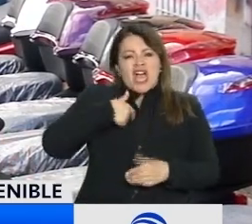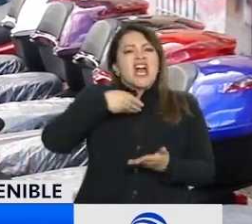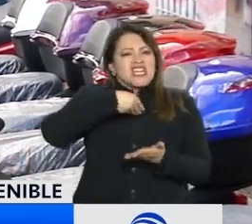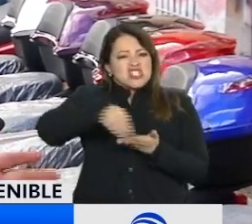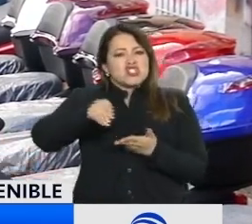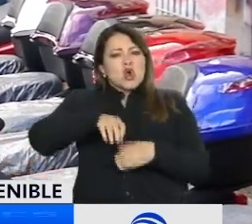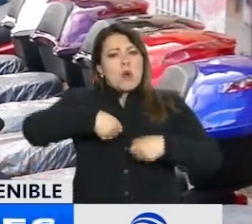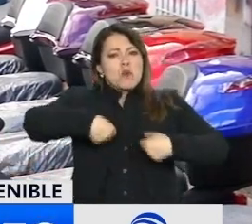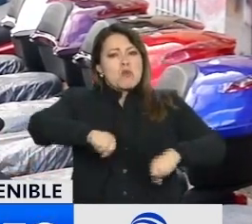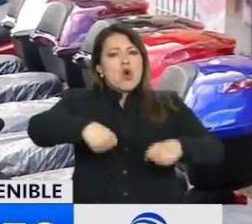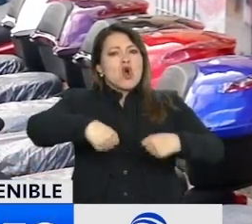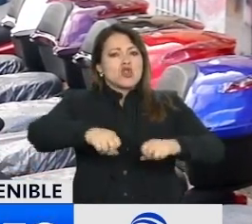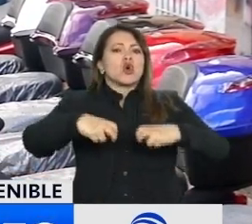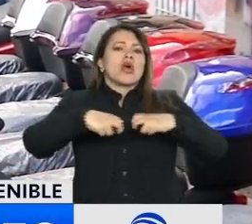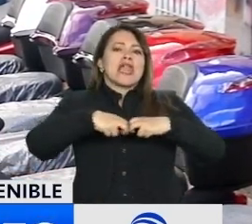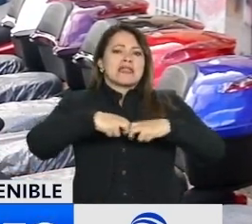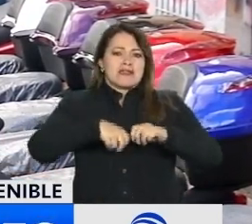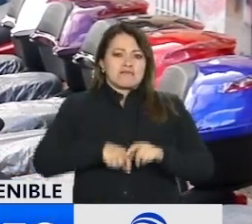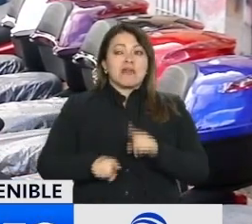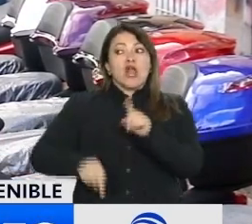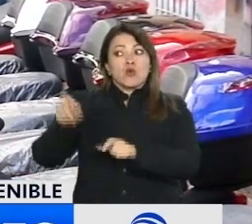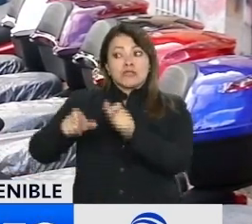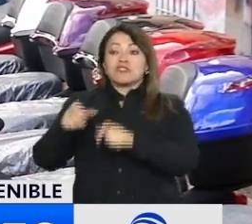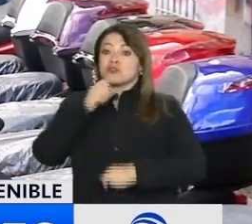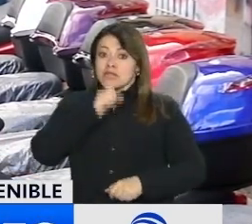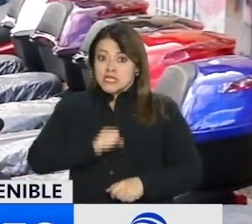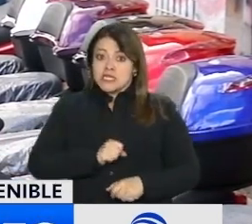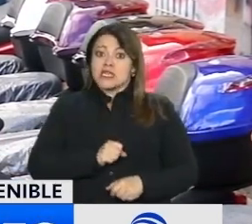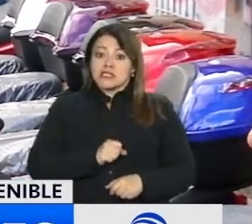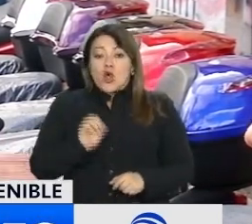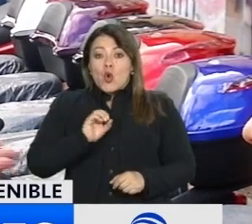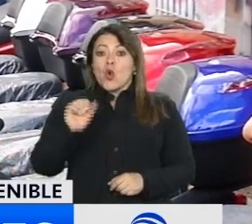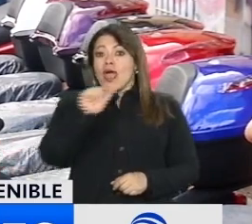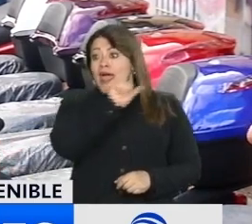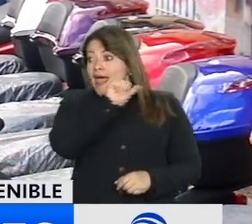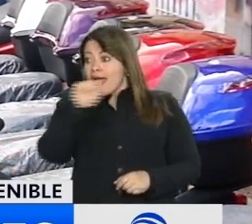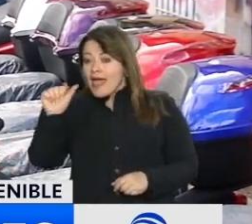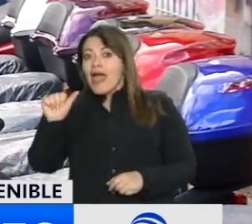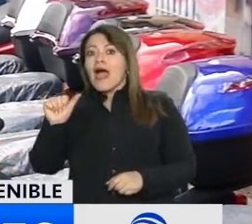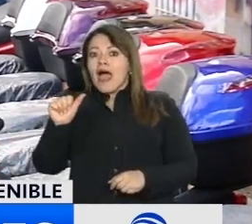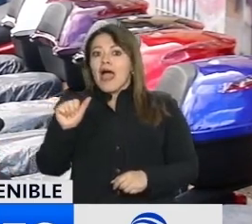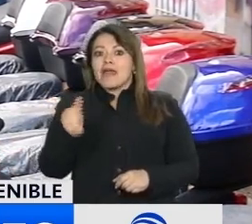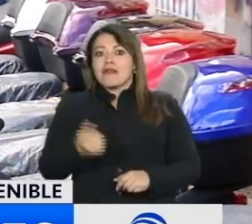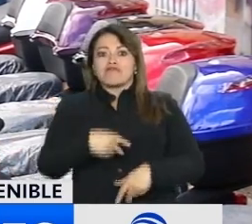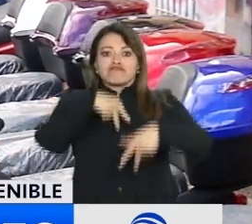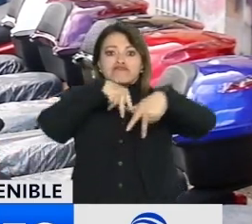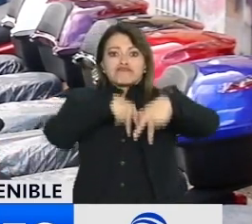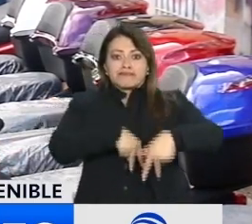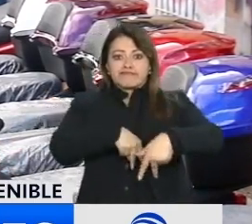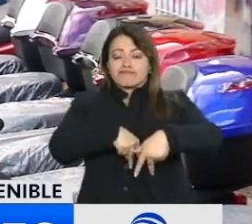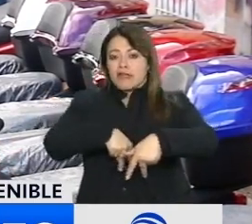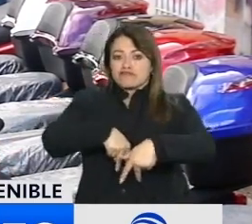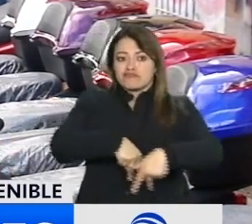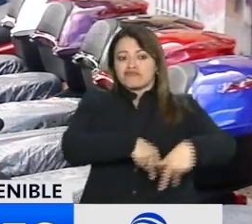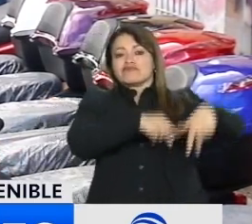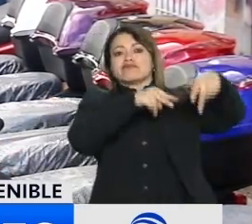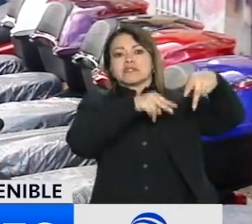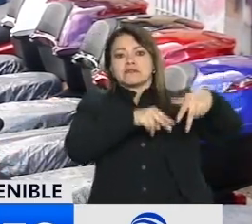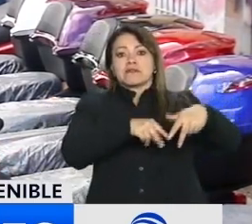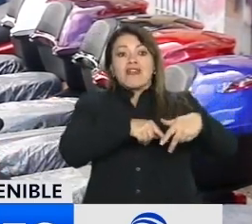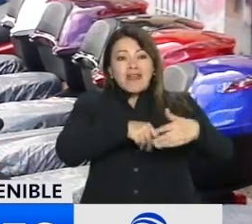muchas personas de la tercera edad que manejan estos vehículos o mujeres que llevan a sus hijos al colegio. Si a esto le